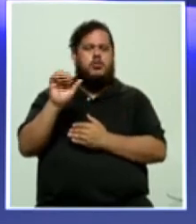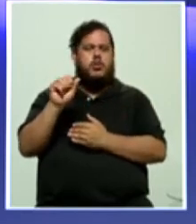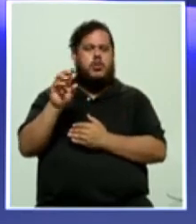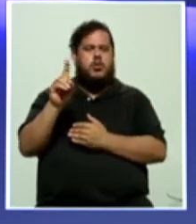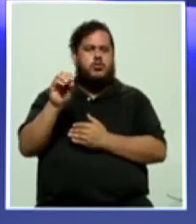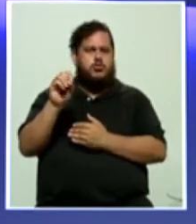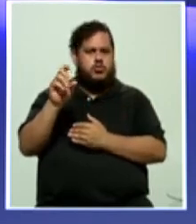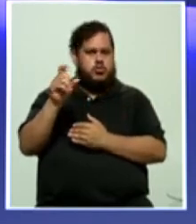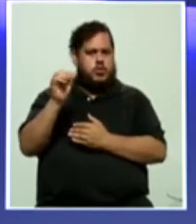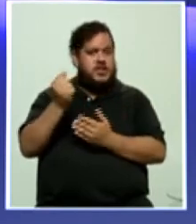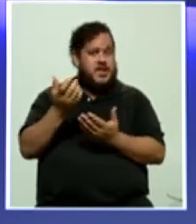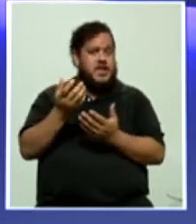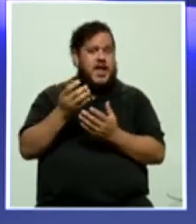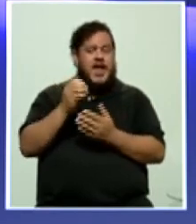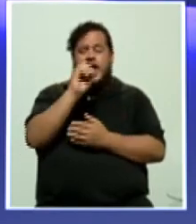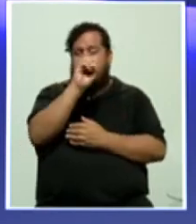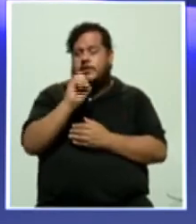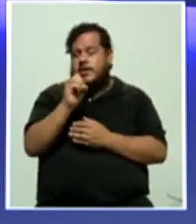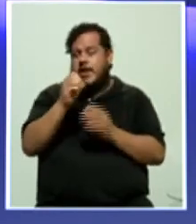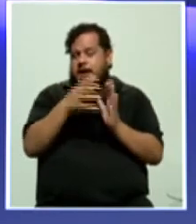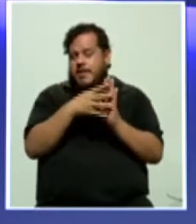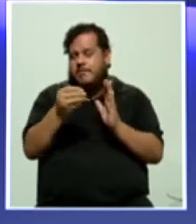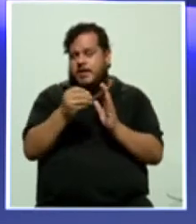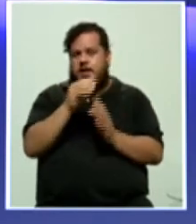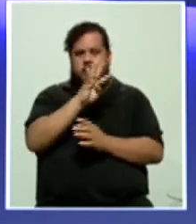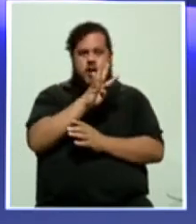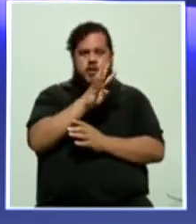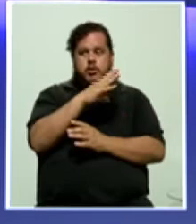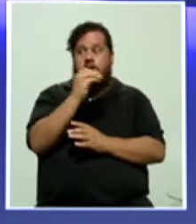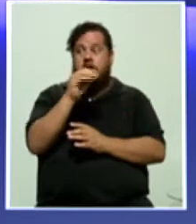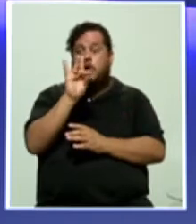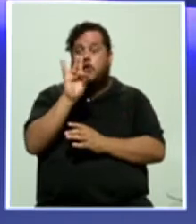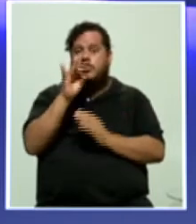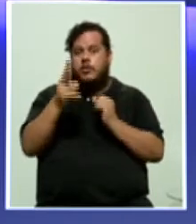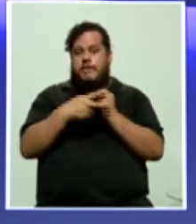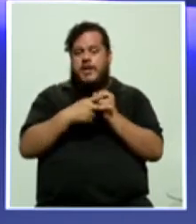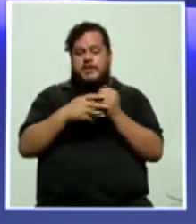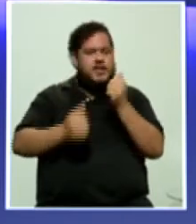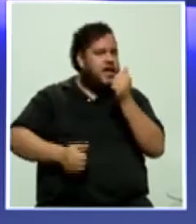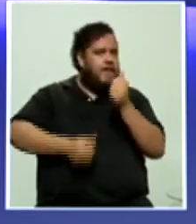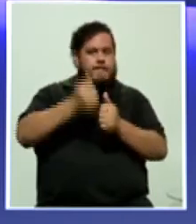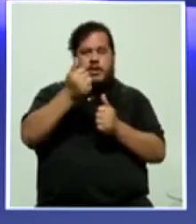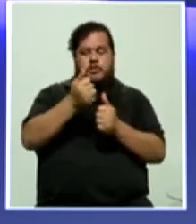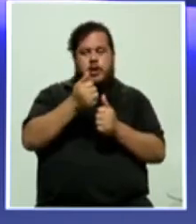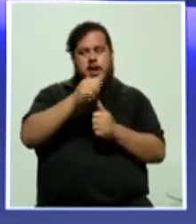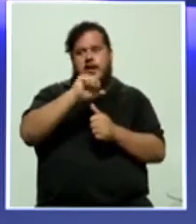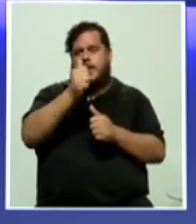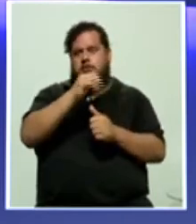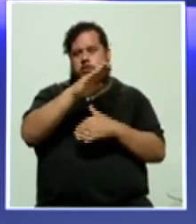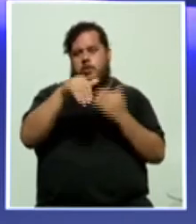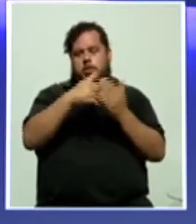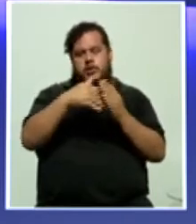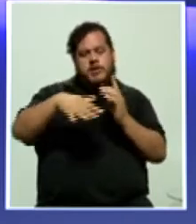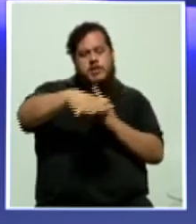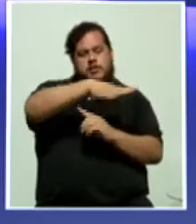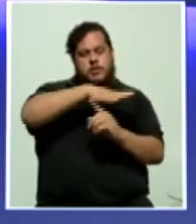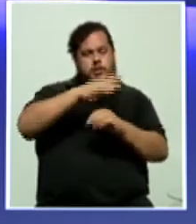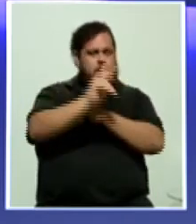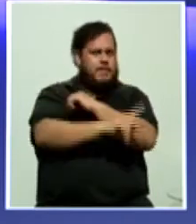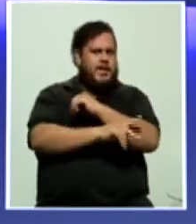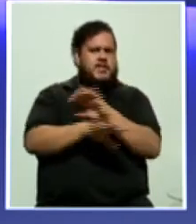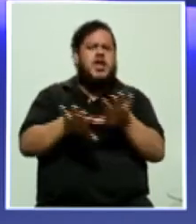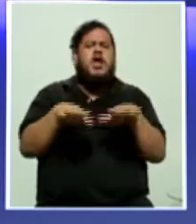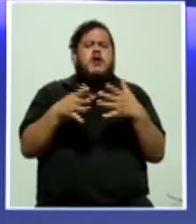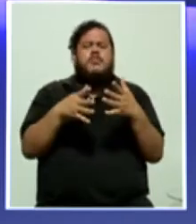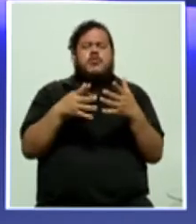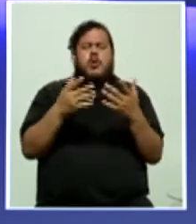tasa de infección es entre 4 y 8 veces mayor que en el resto del país. ¿Cómo están lidiando con